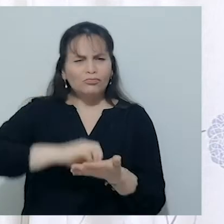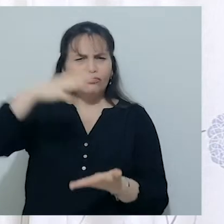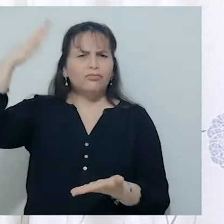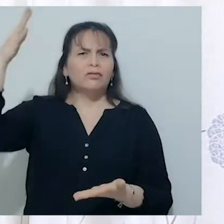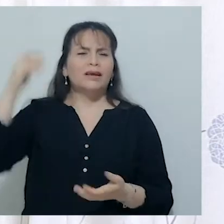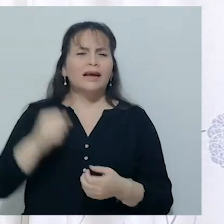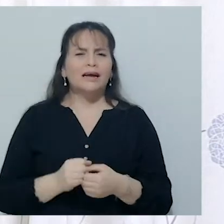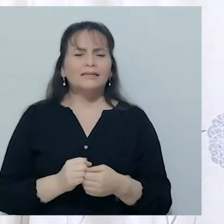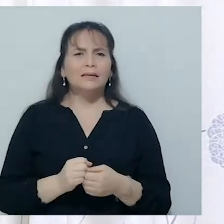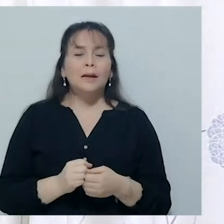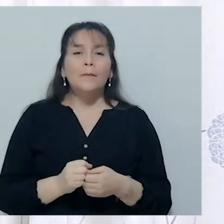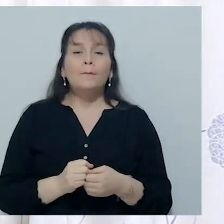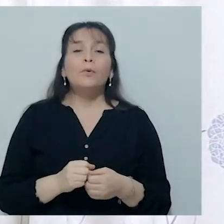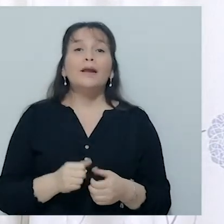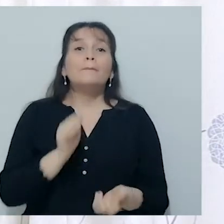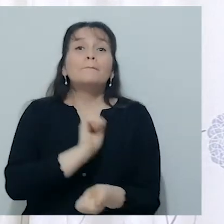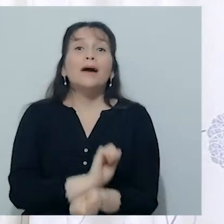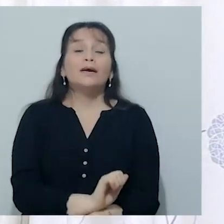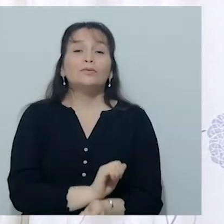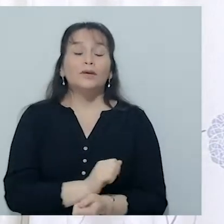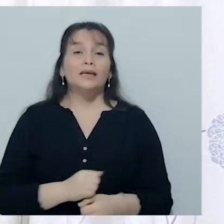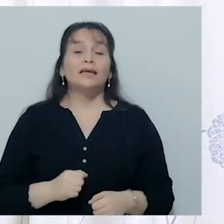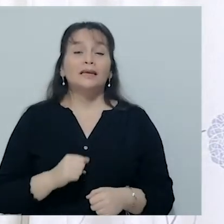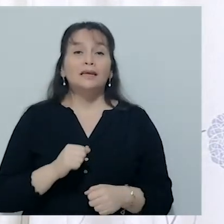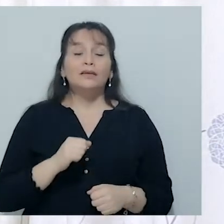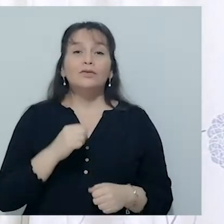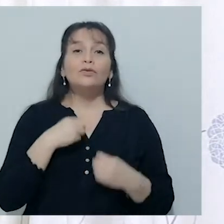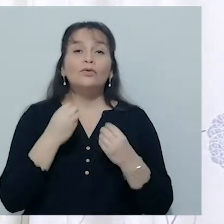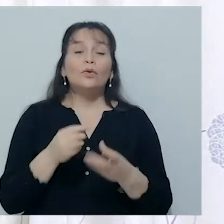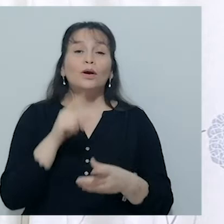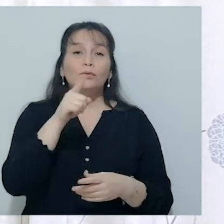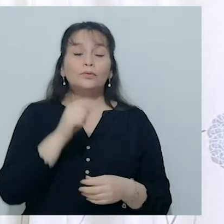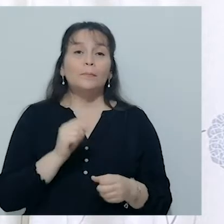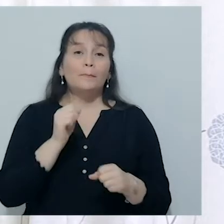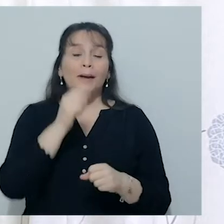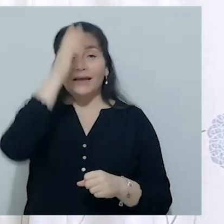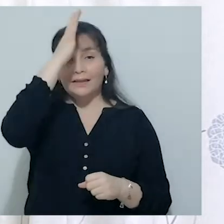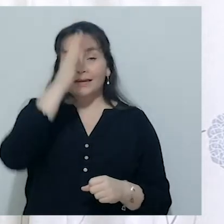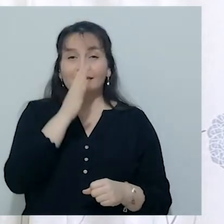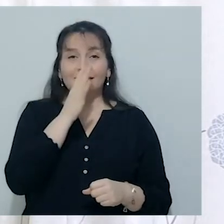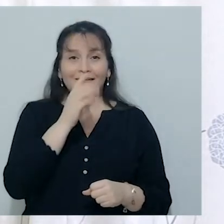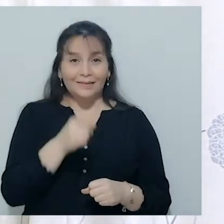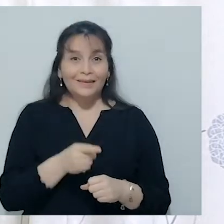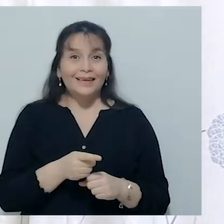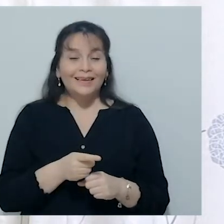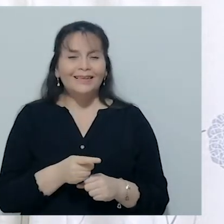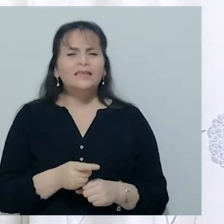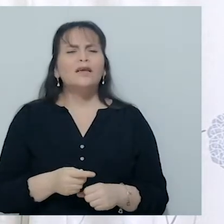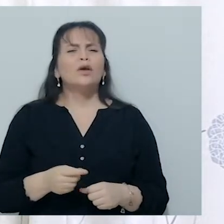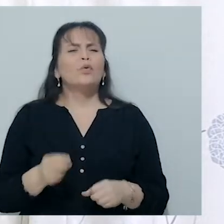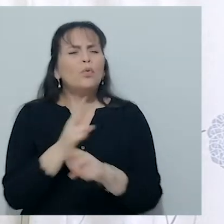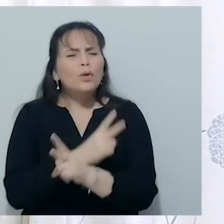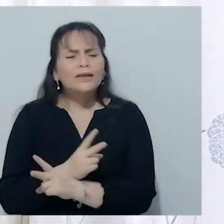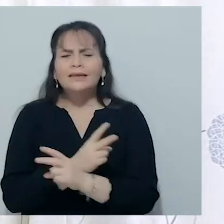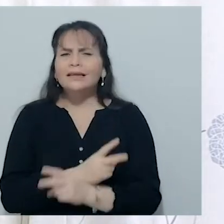a fin de confirmar su pacto que juró a tus padres como en este día. Nota importante, dice, cuídate de